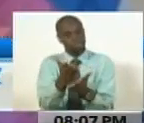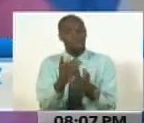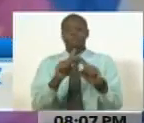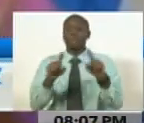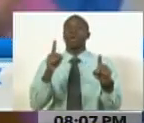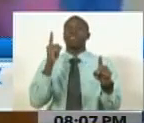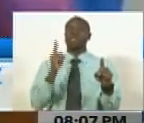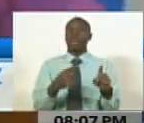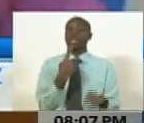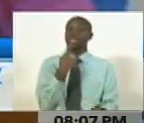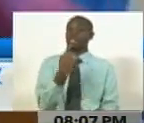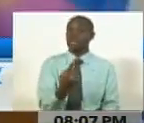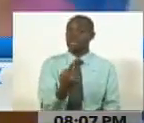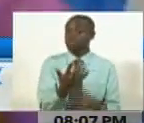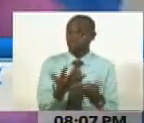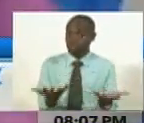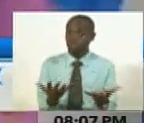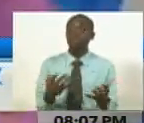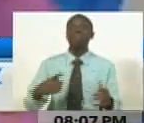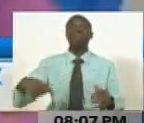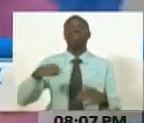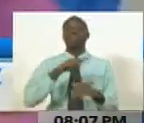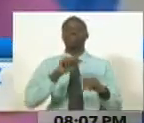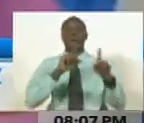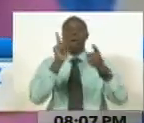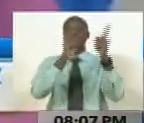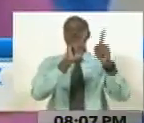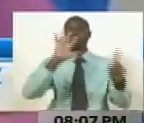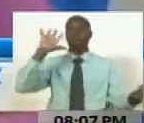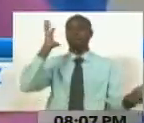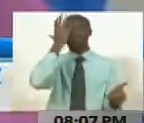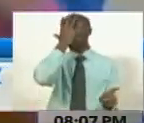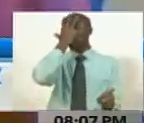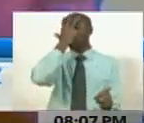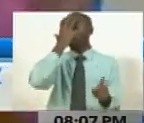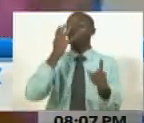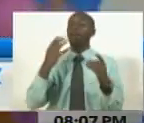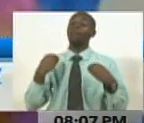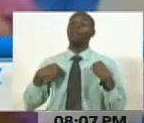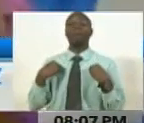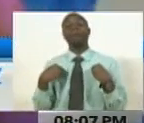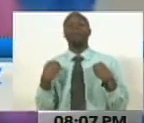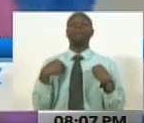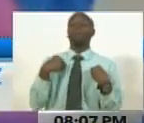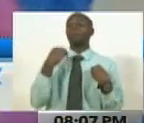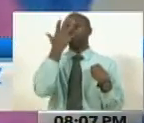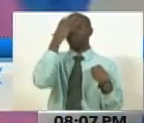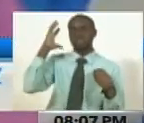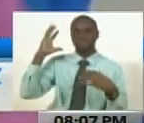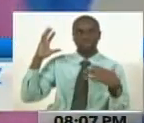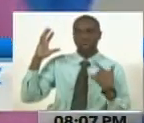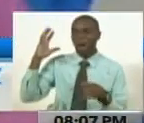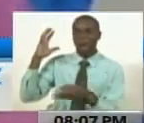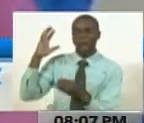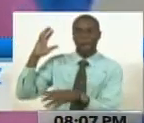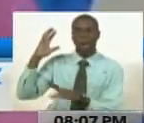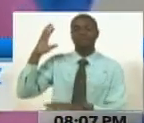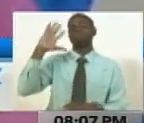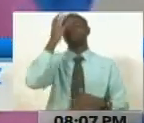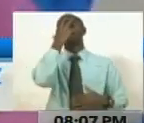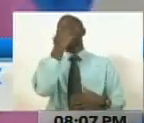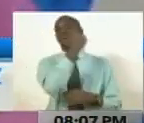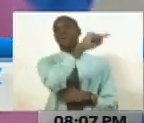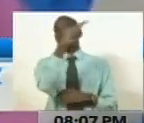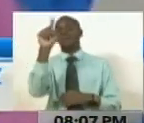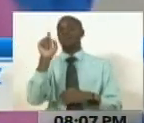países que enmascaran en su preocupación comillas, por Venezuela, lo único